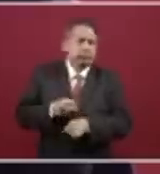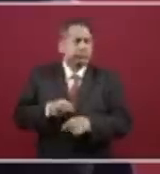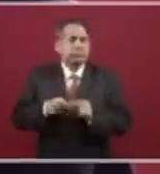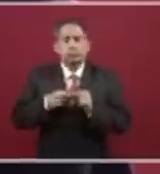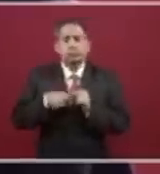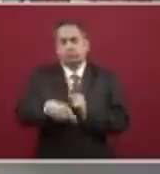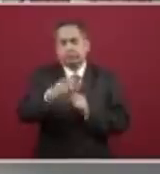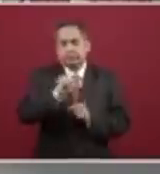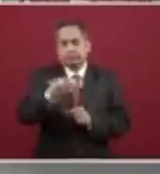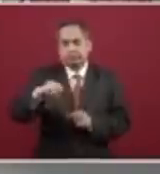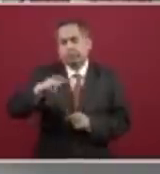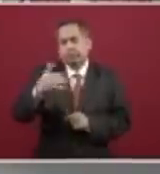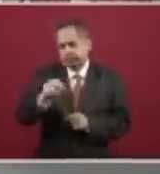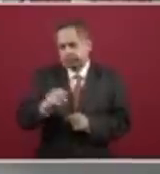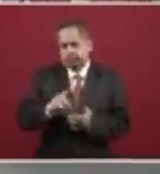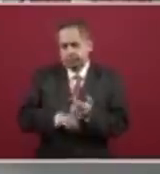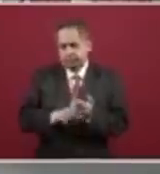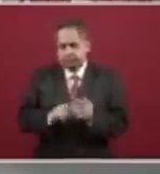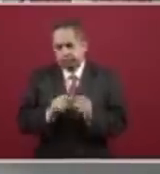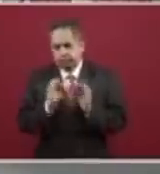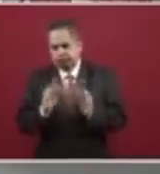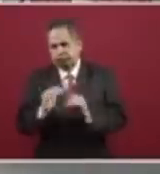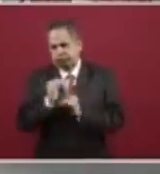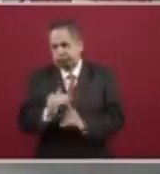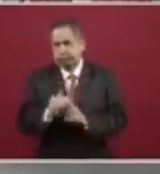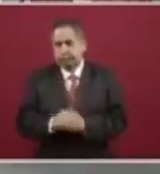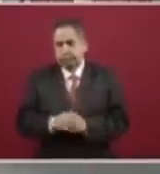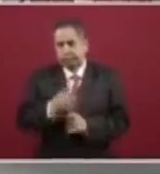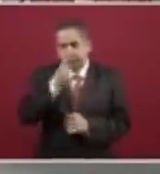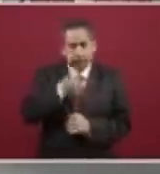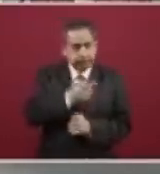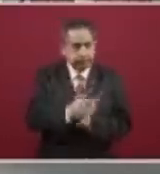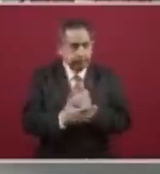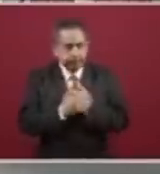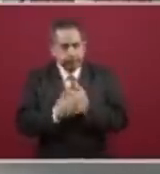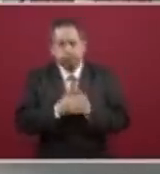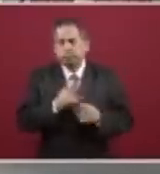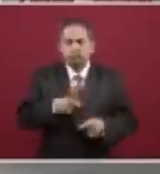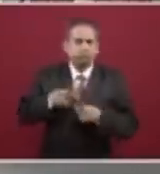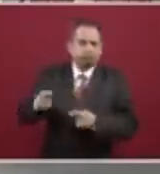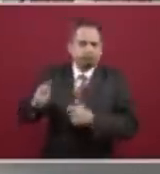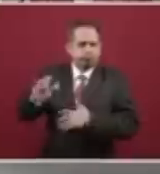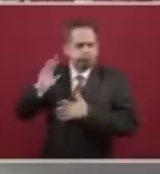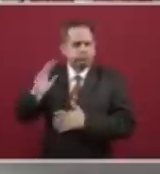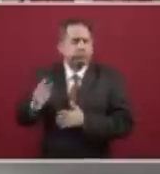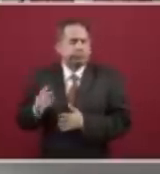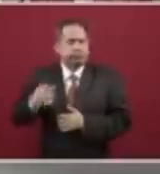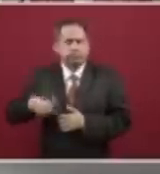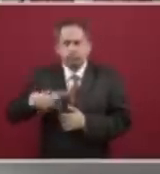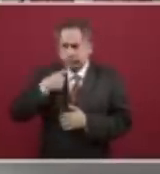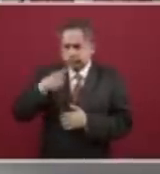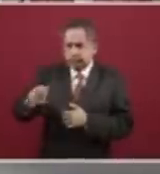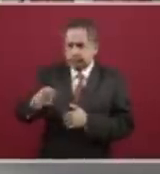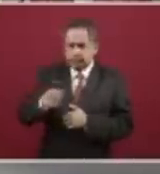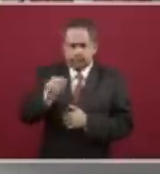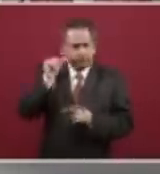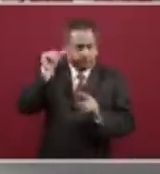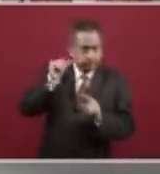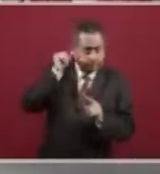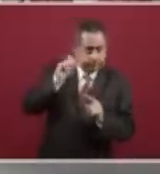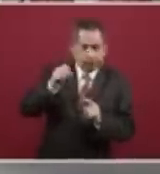en mayo que fue el ofrecimiento que hicimos dijimos para abril o para mayo